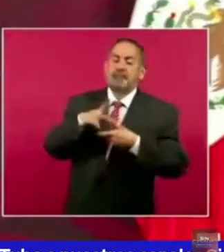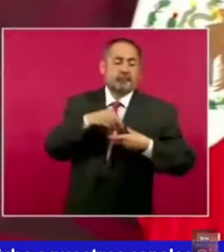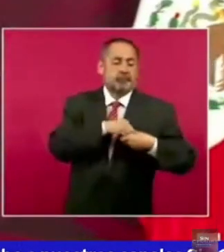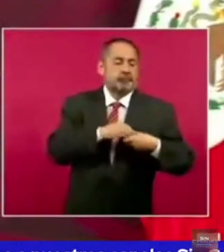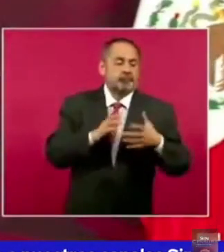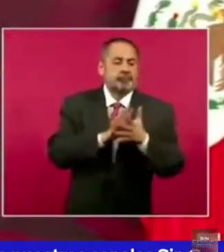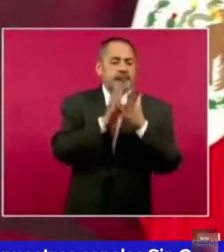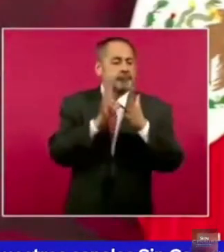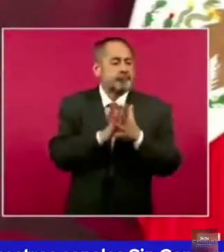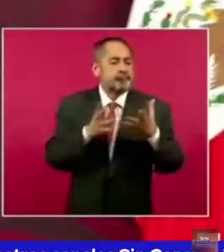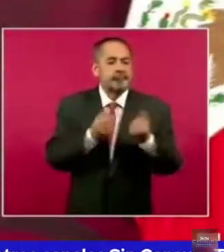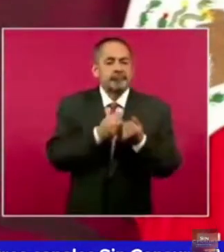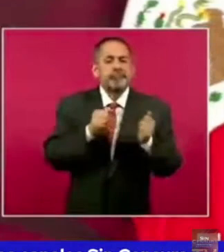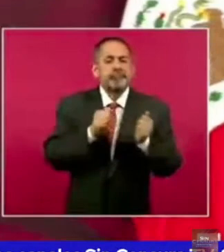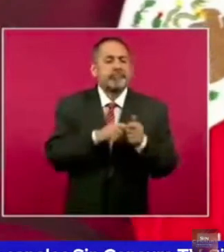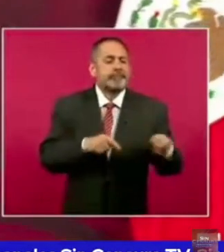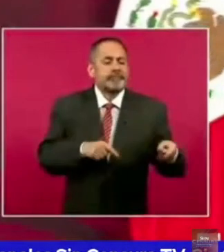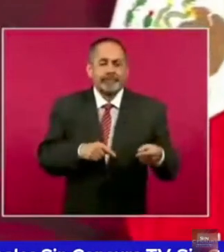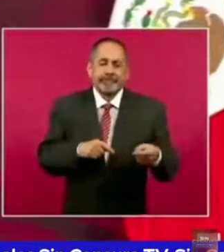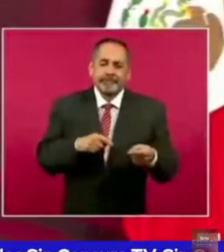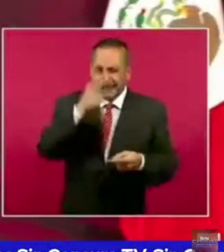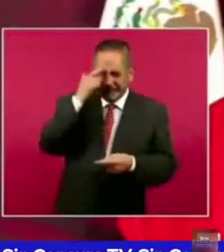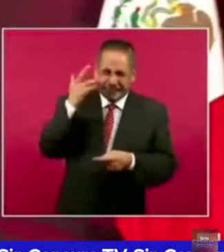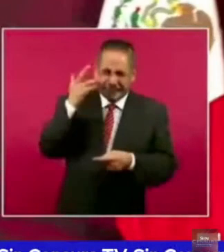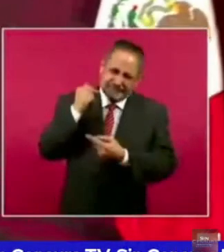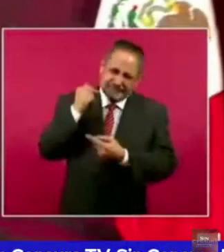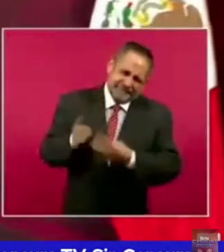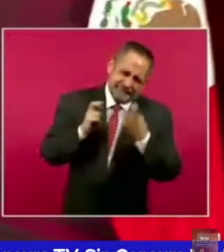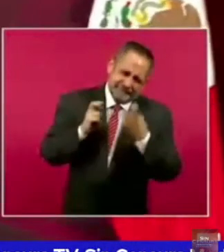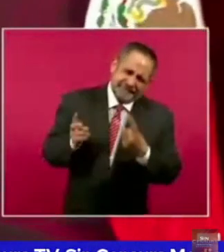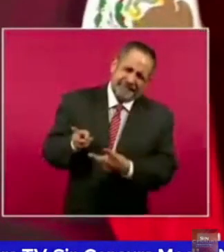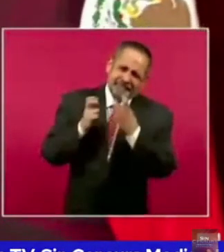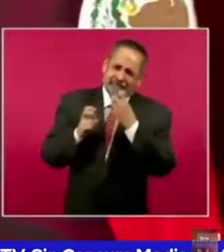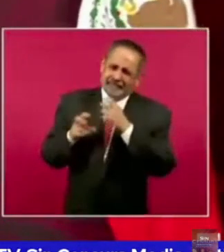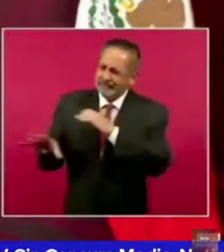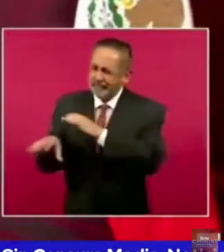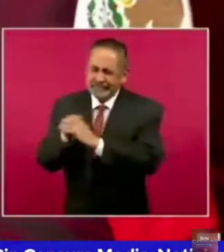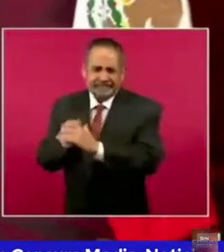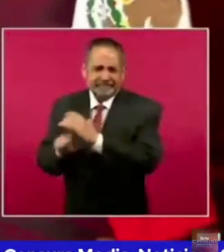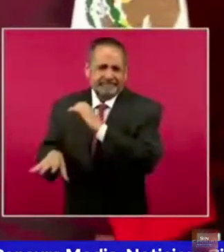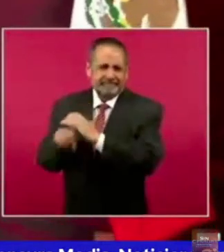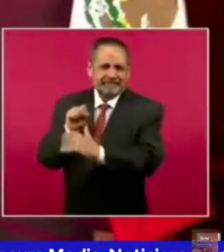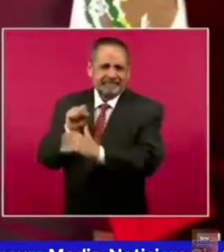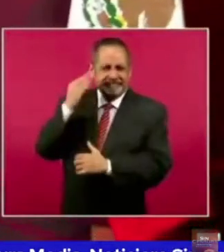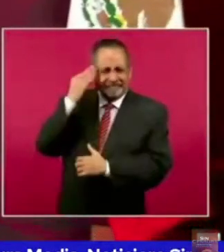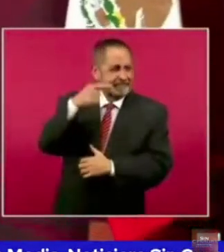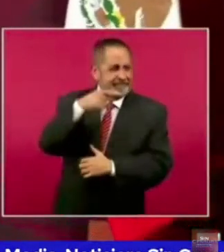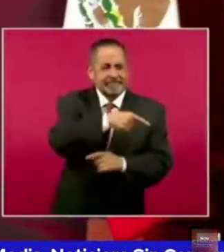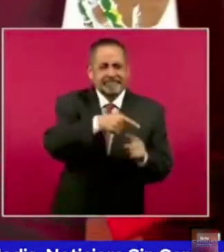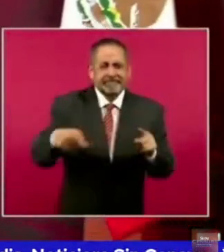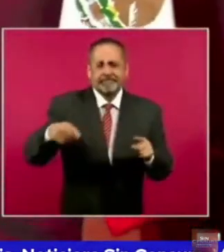participaron en el saqueo que se llevó a cabo en el país en el periodo neoliberal.